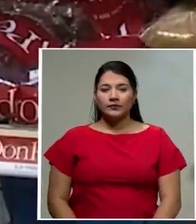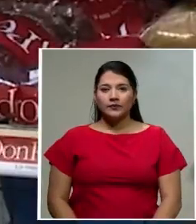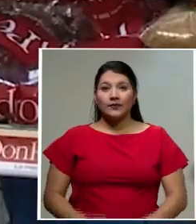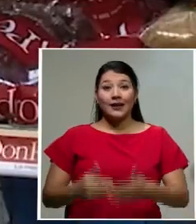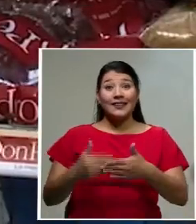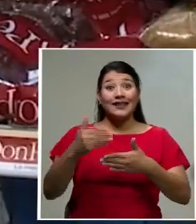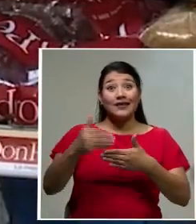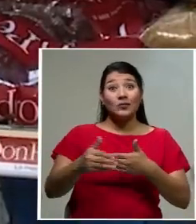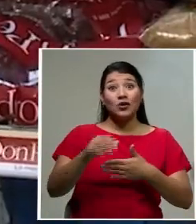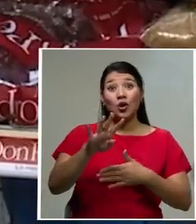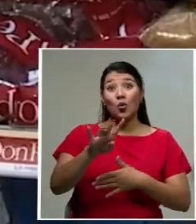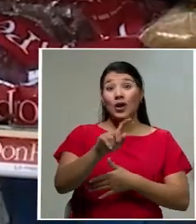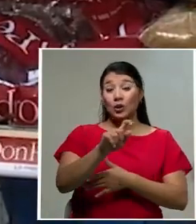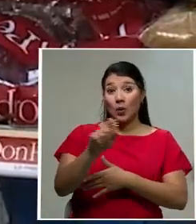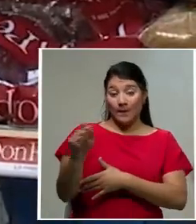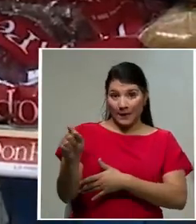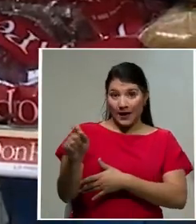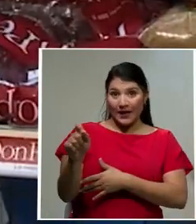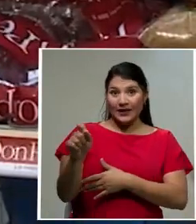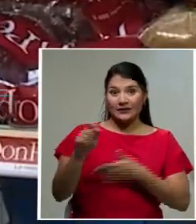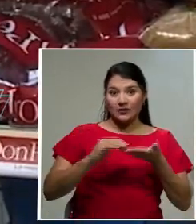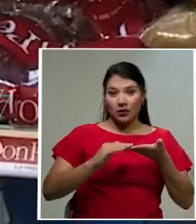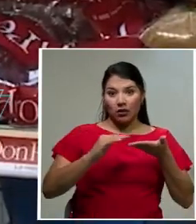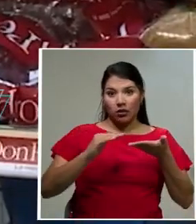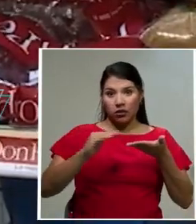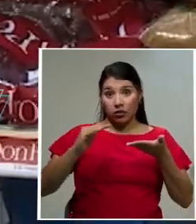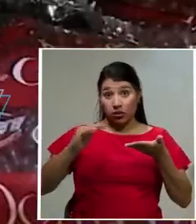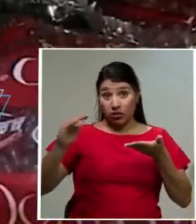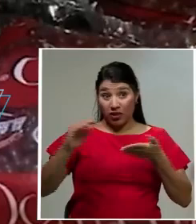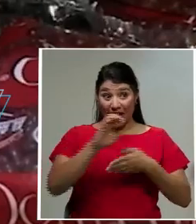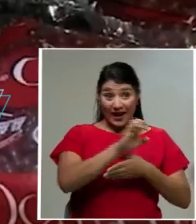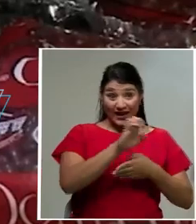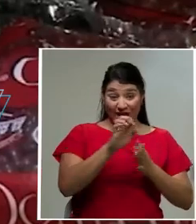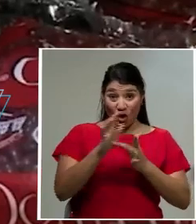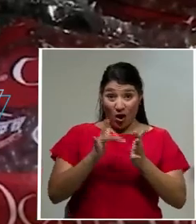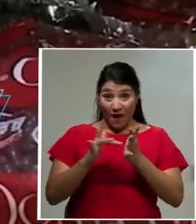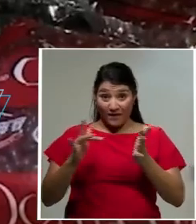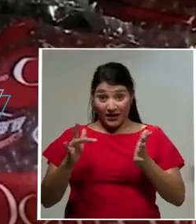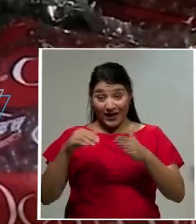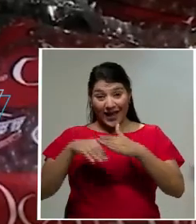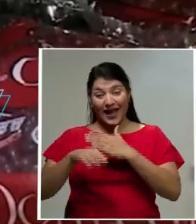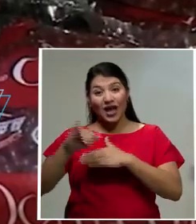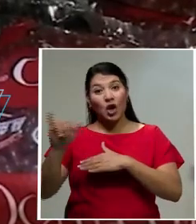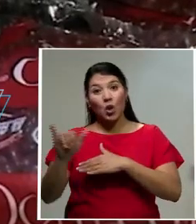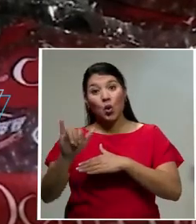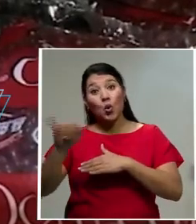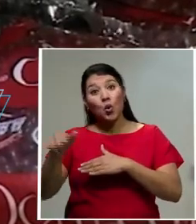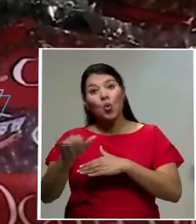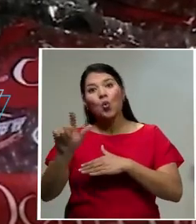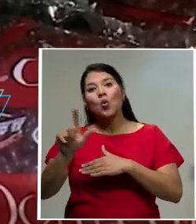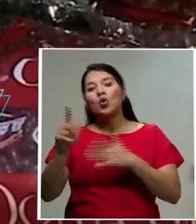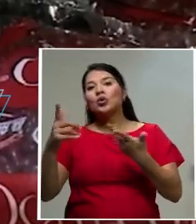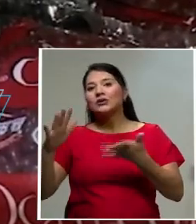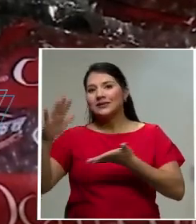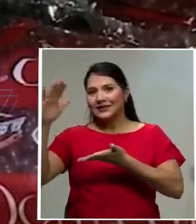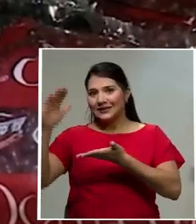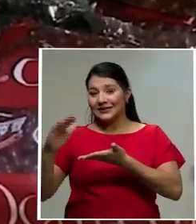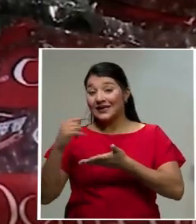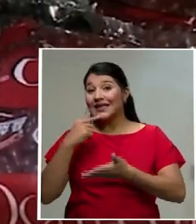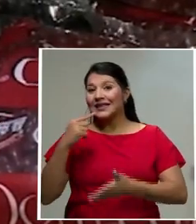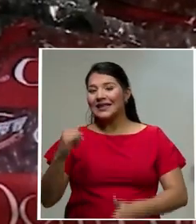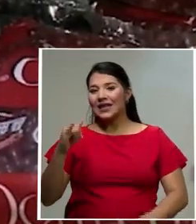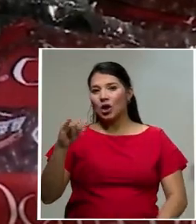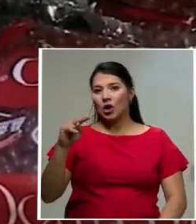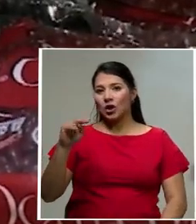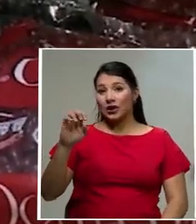Después de 4 meses consecutivos al alza, la inflación bajó durante el mes de julio, así lo dio a conocer el INEC en el estudio del índice de